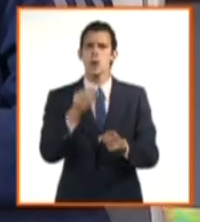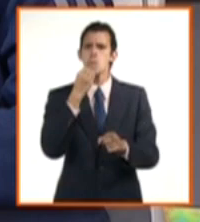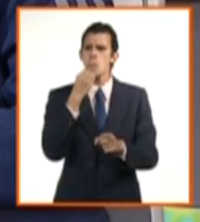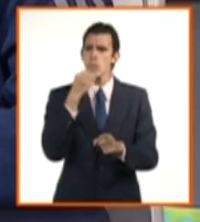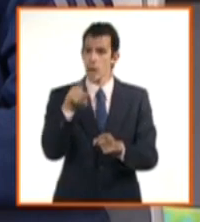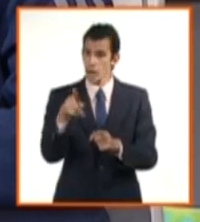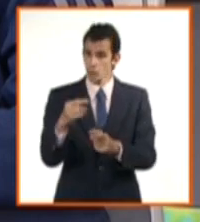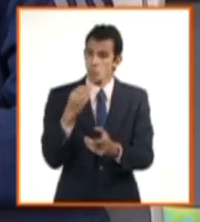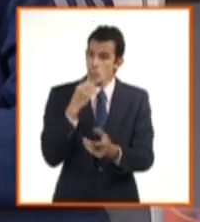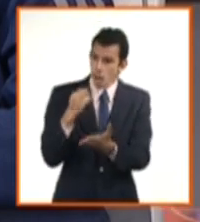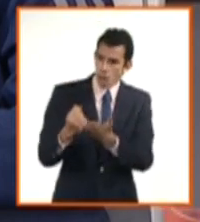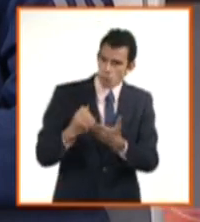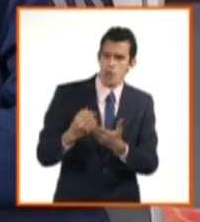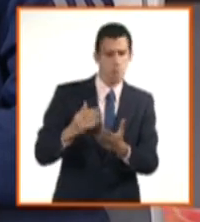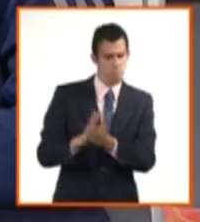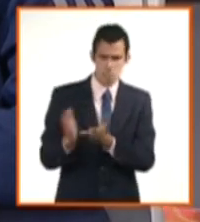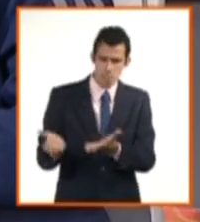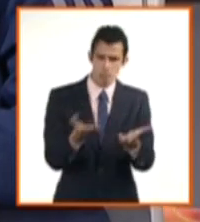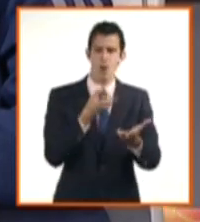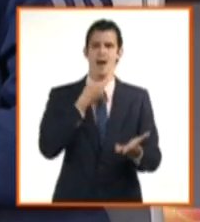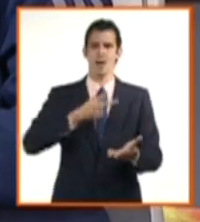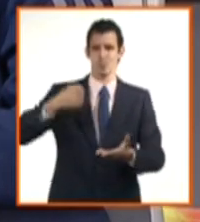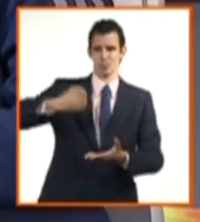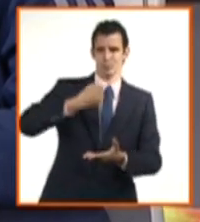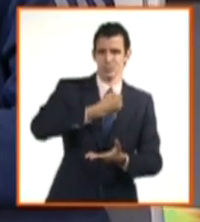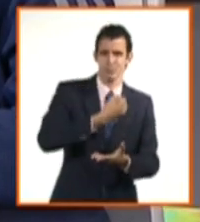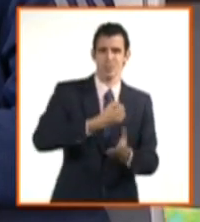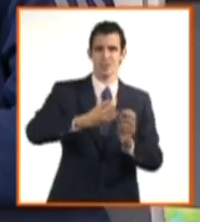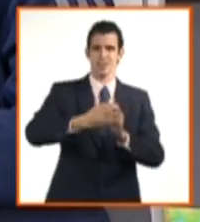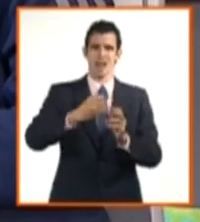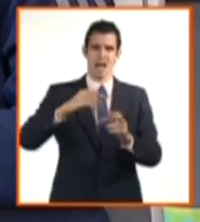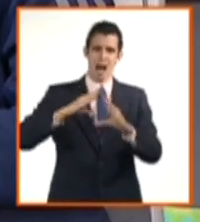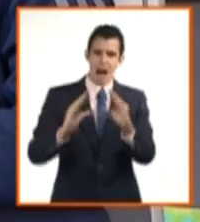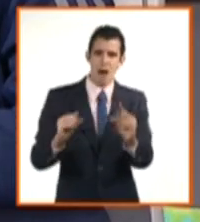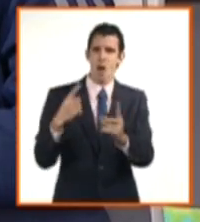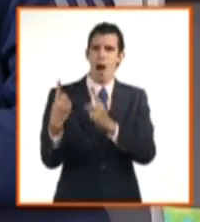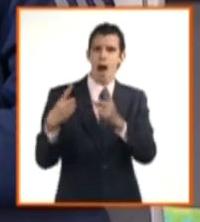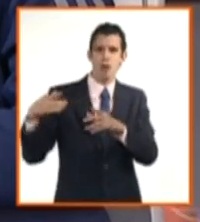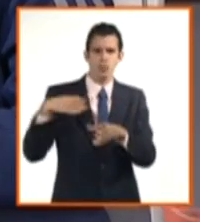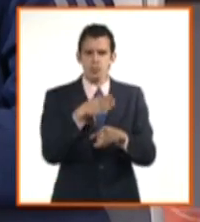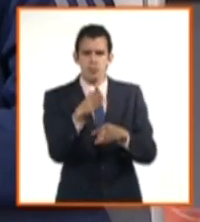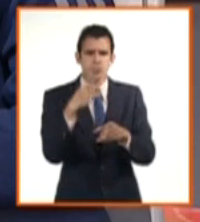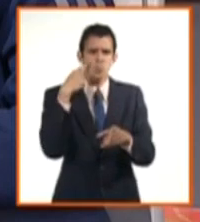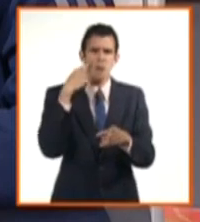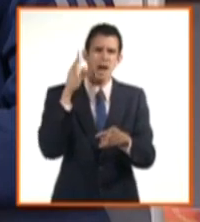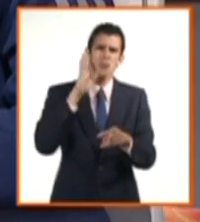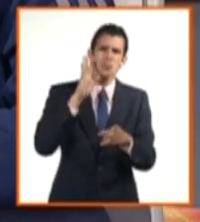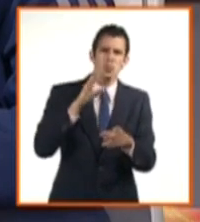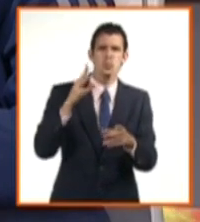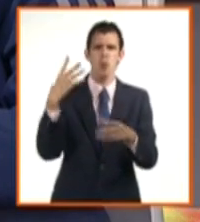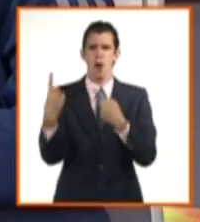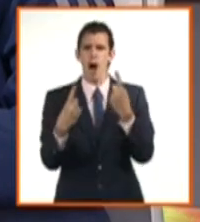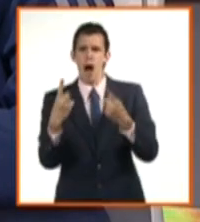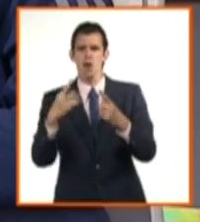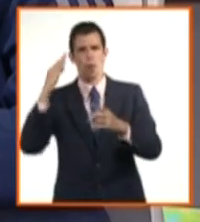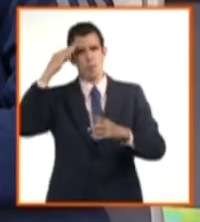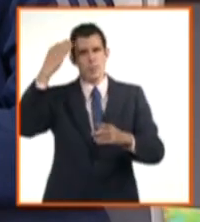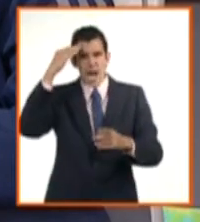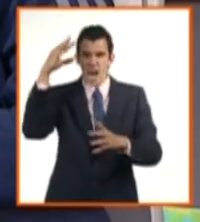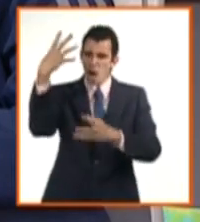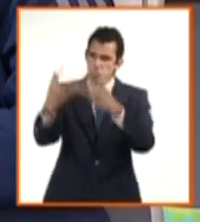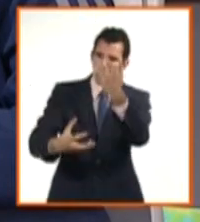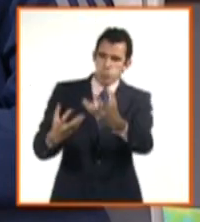y transporte para la recogida de desechos sólidos de manera que aminorar la posibilidad de disminuir las posibilidades de inundaciones